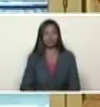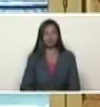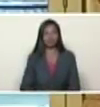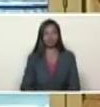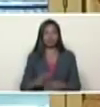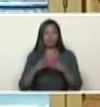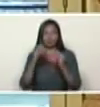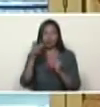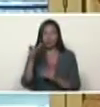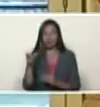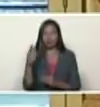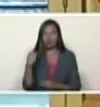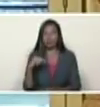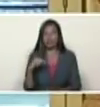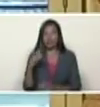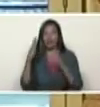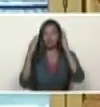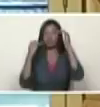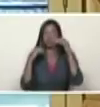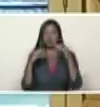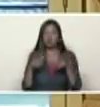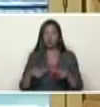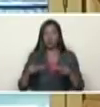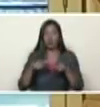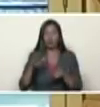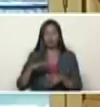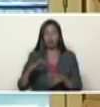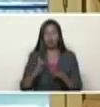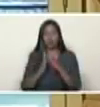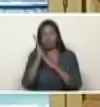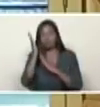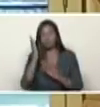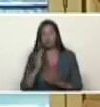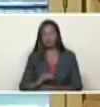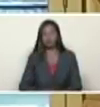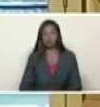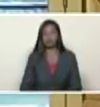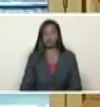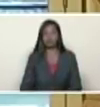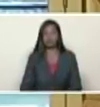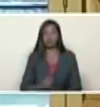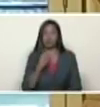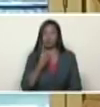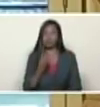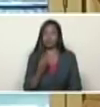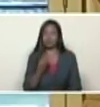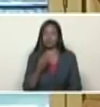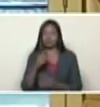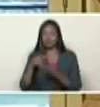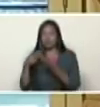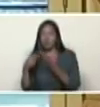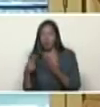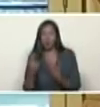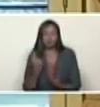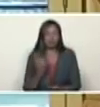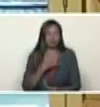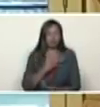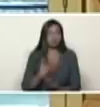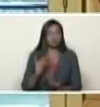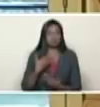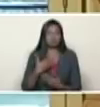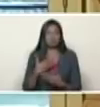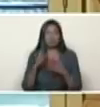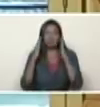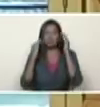Todo el mundo tenga, mire, su atención, su lugar donde dormir. Como dice, sus cremitas, sus perfumes, su